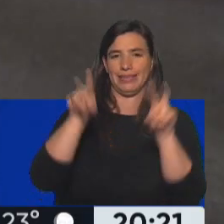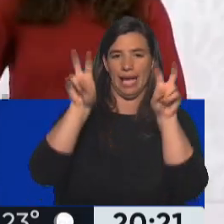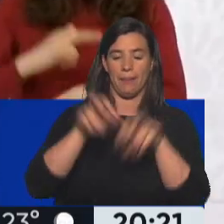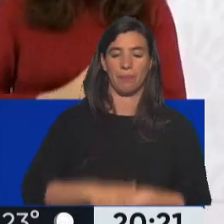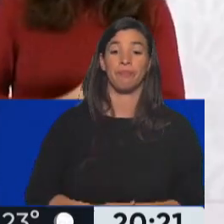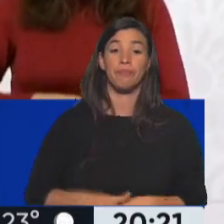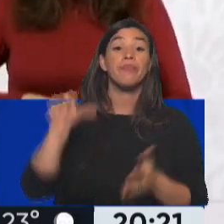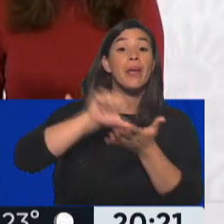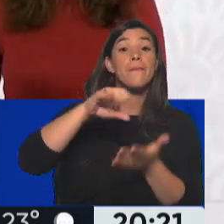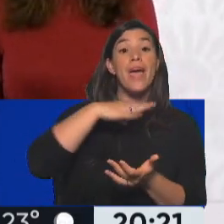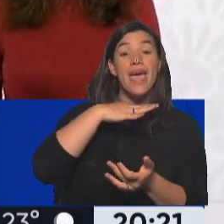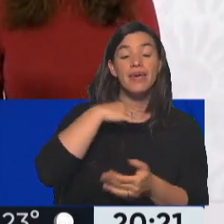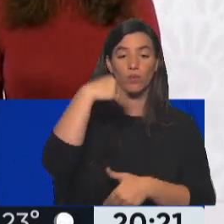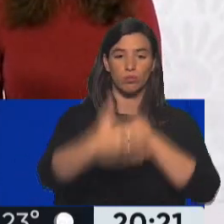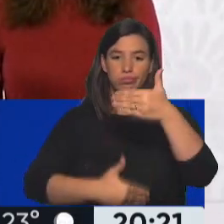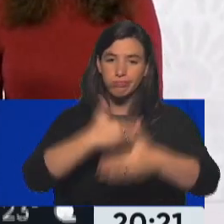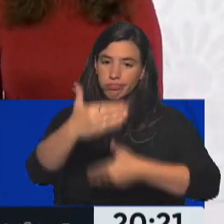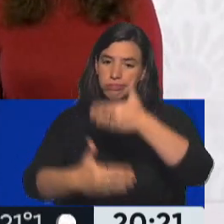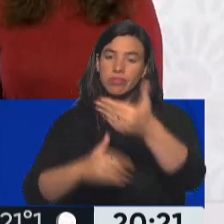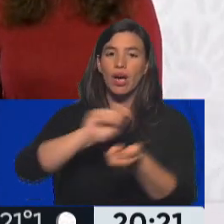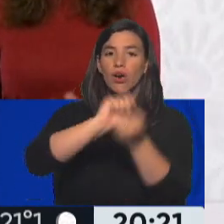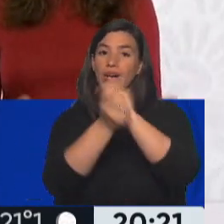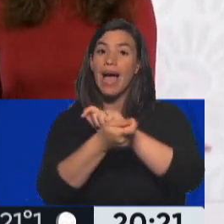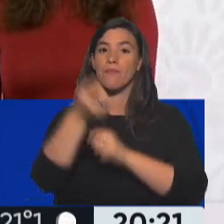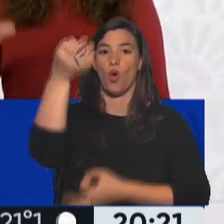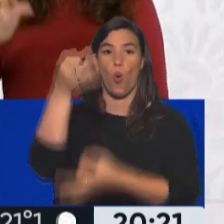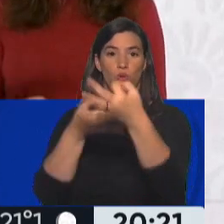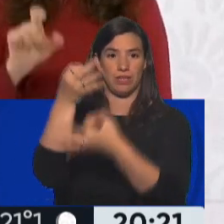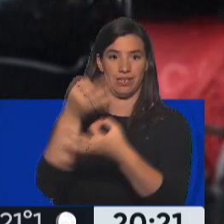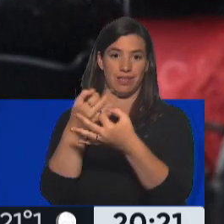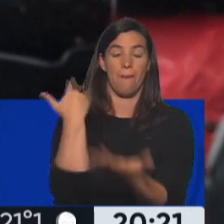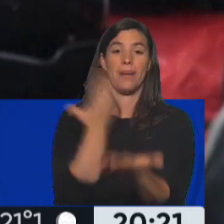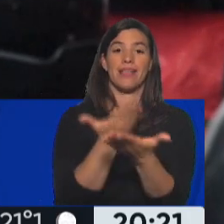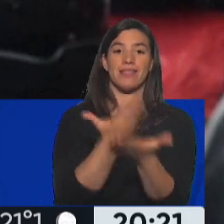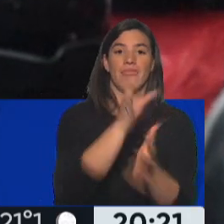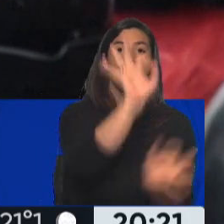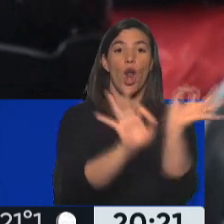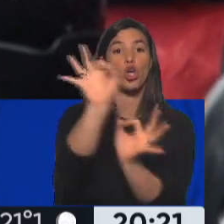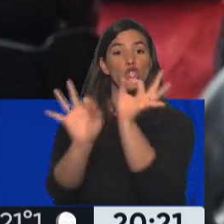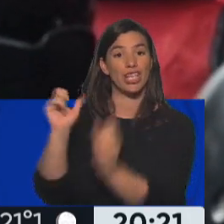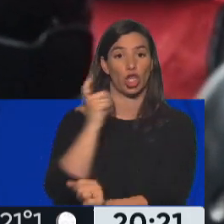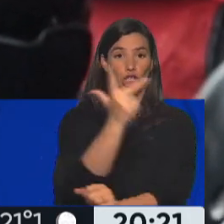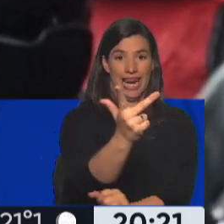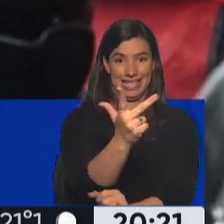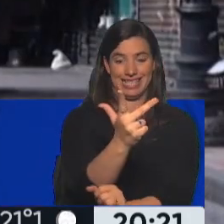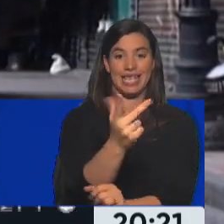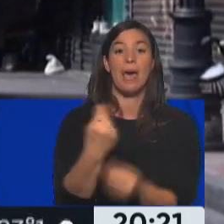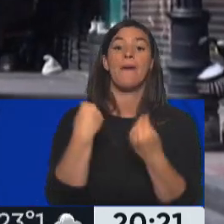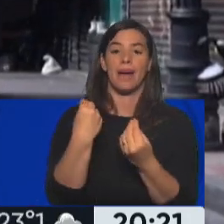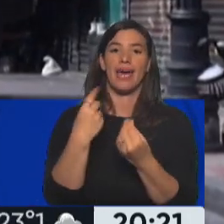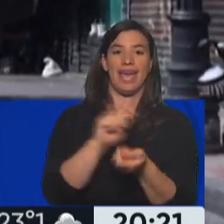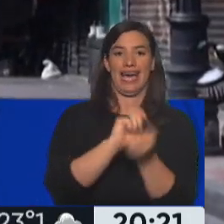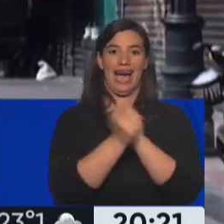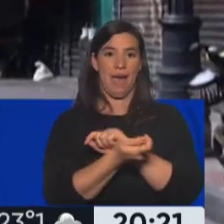judicial. La presidenta Claudia Sheinbaum impulsará 3 proyectos de ley para instrumentar los cambios aprobados por el gobierno de Andrés